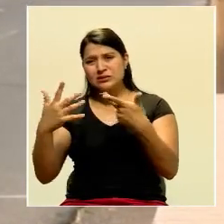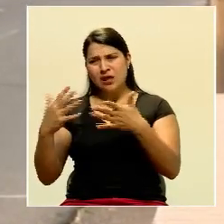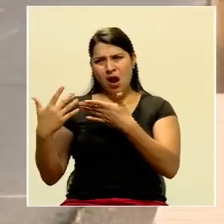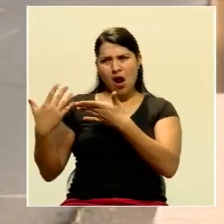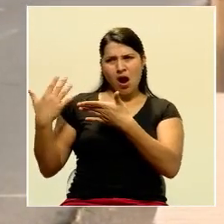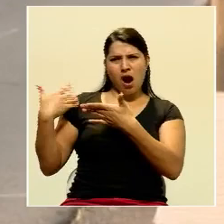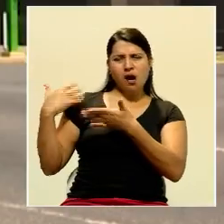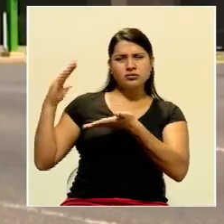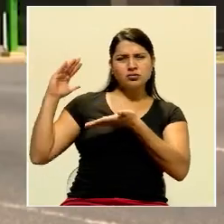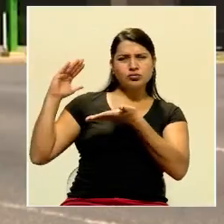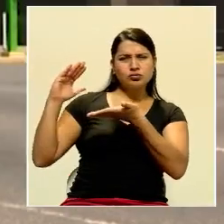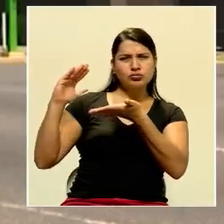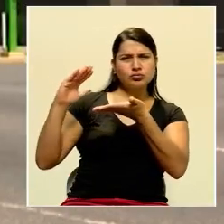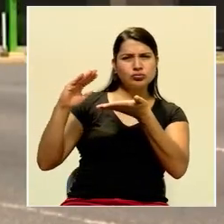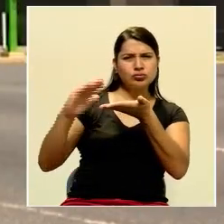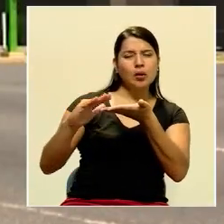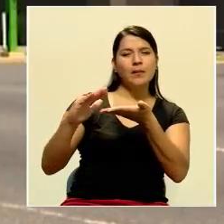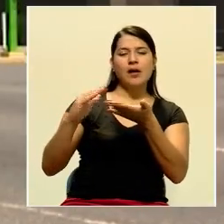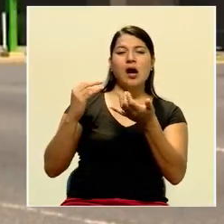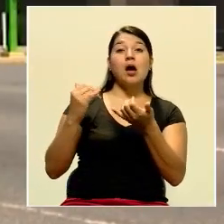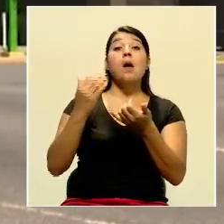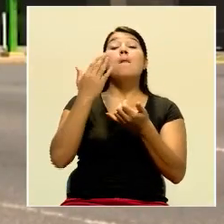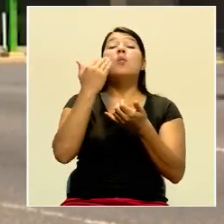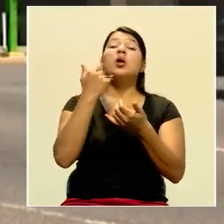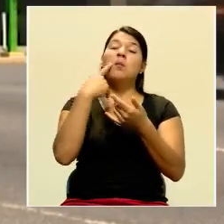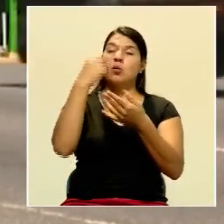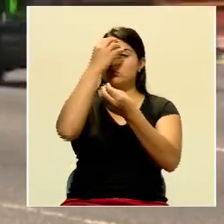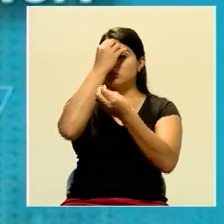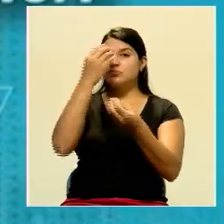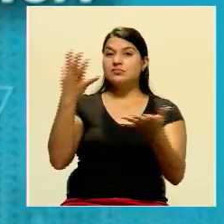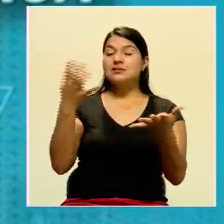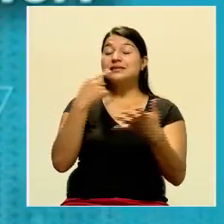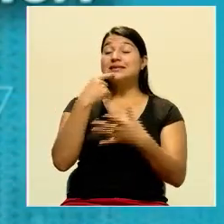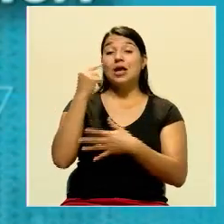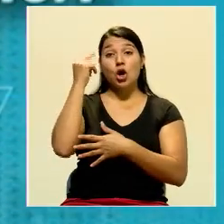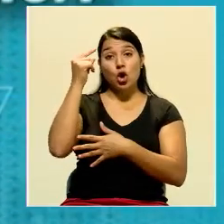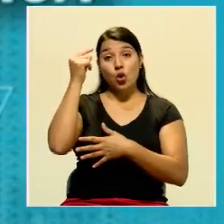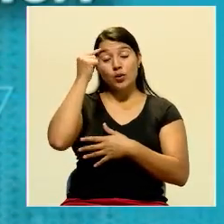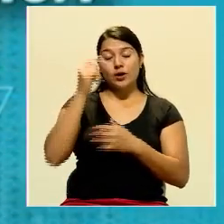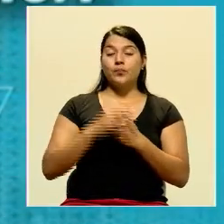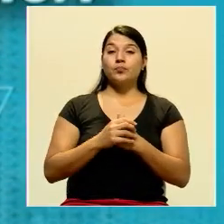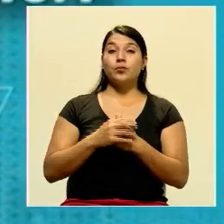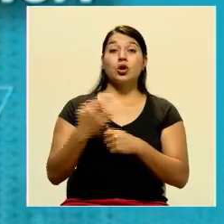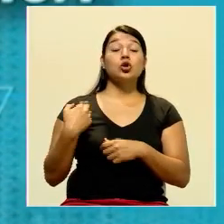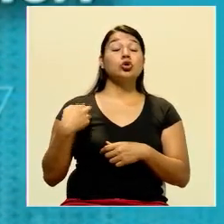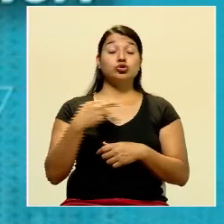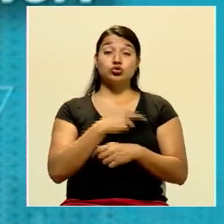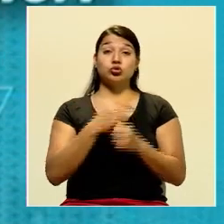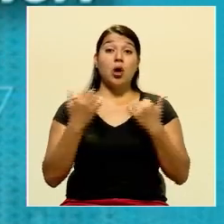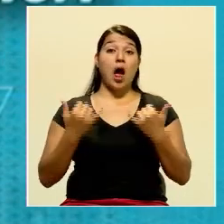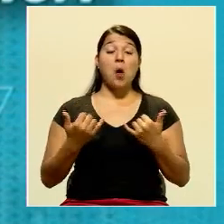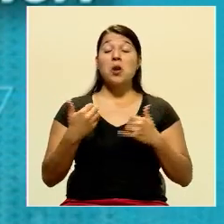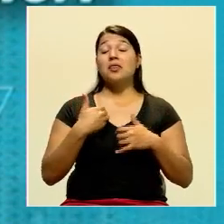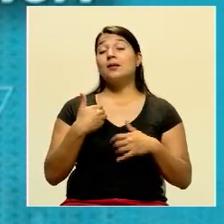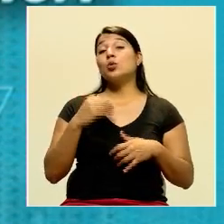días, en parte por el cambio en las medidas que anunció el gobierno. Mantenemos una tasa